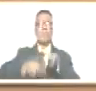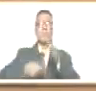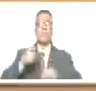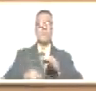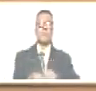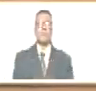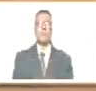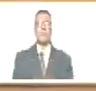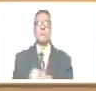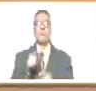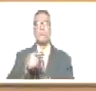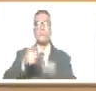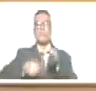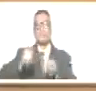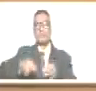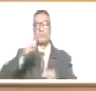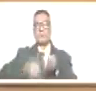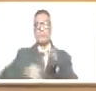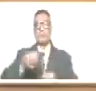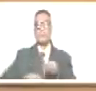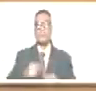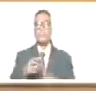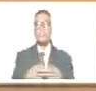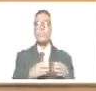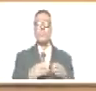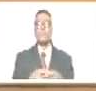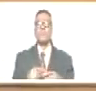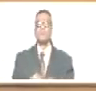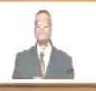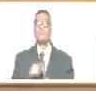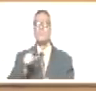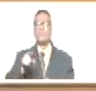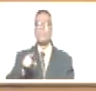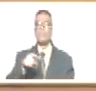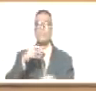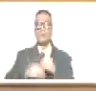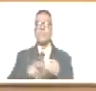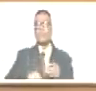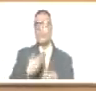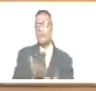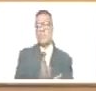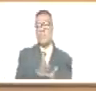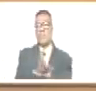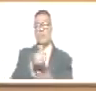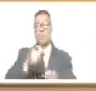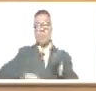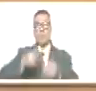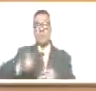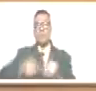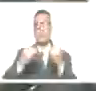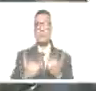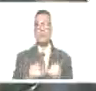Tribunal Supremo de Justicia y los organismos competentes a los efectos de que pueda continuar el juicio ya iniciado.